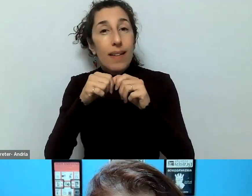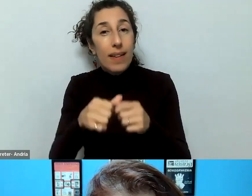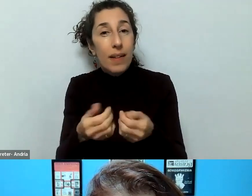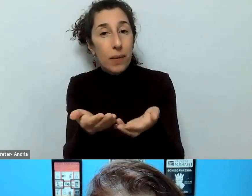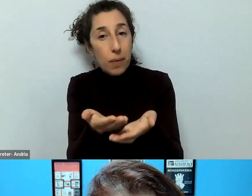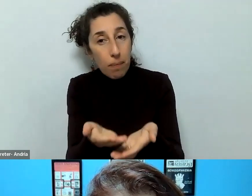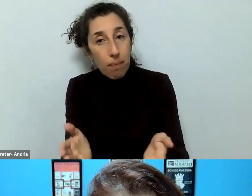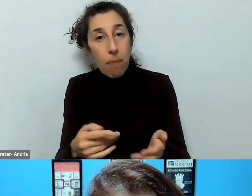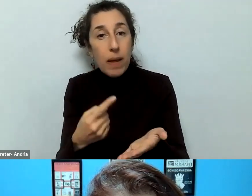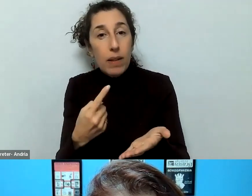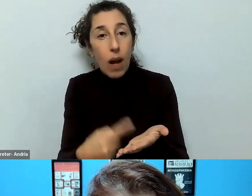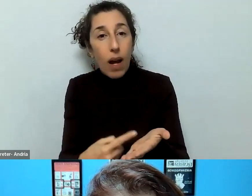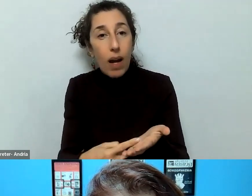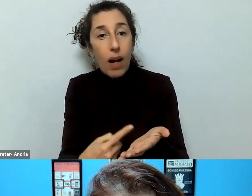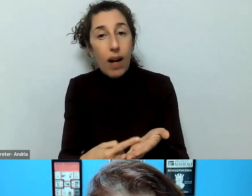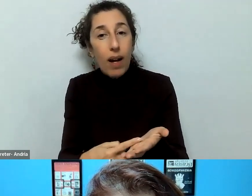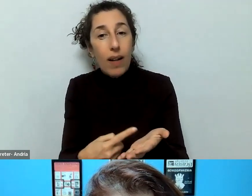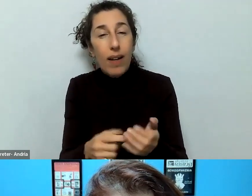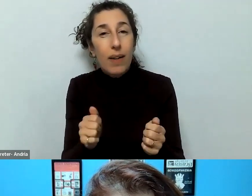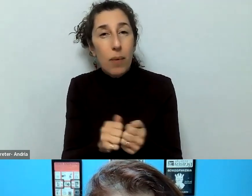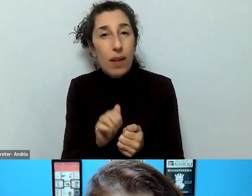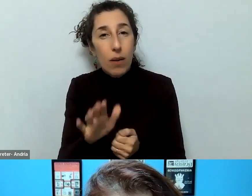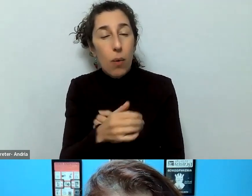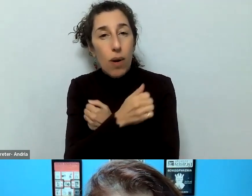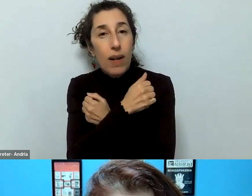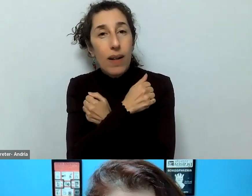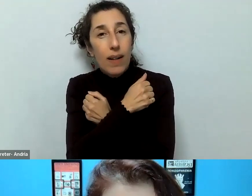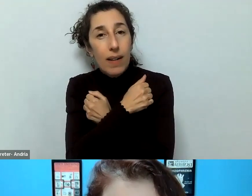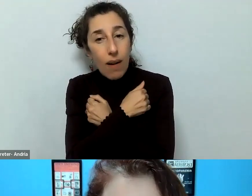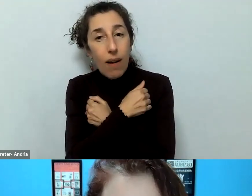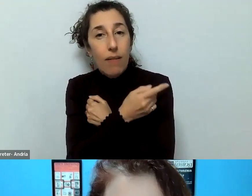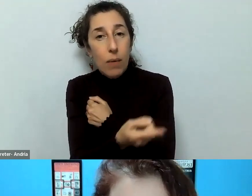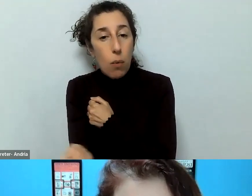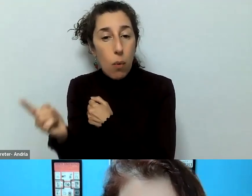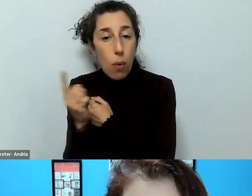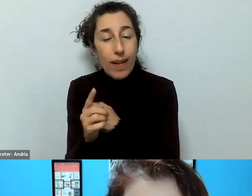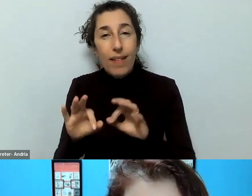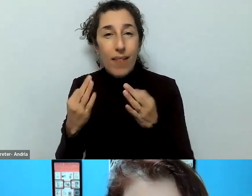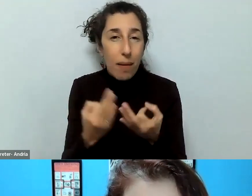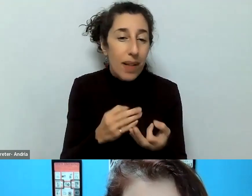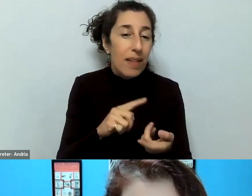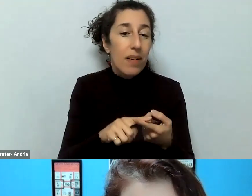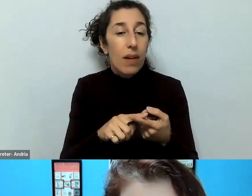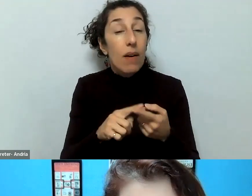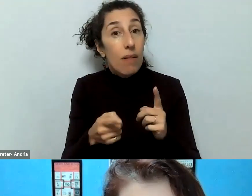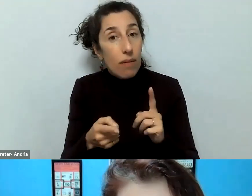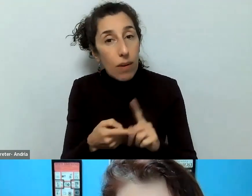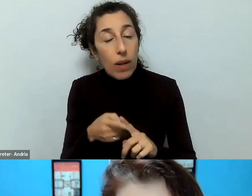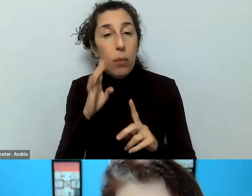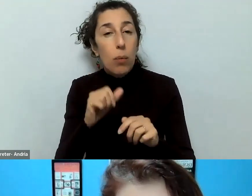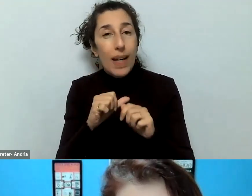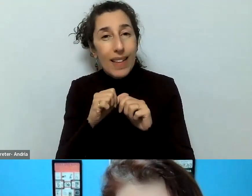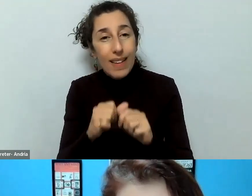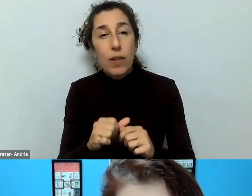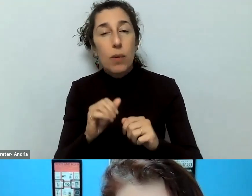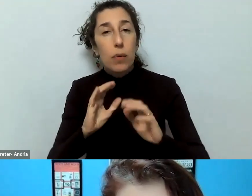continúen hablando de esto con sus seres amados, con sus compañeros de trabajo y con otras personas en su comunidad.